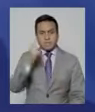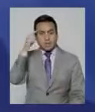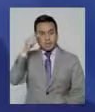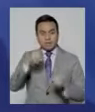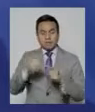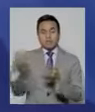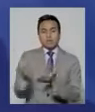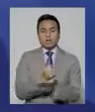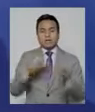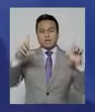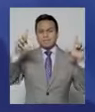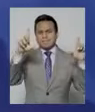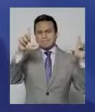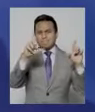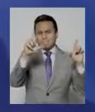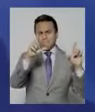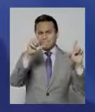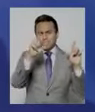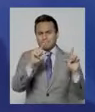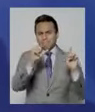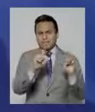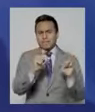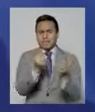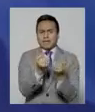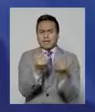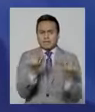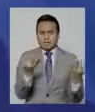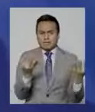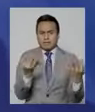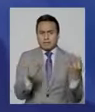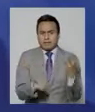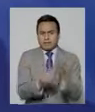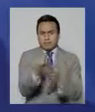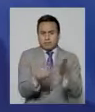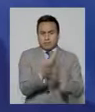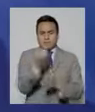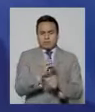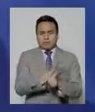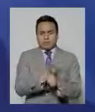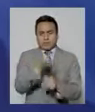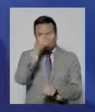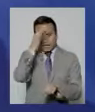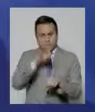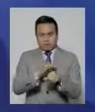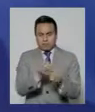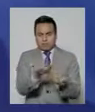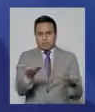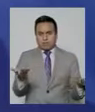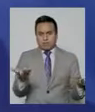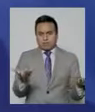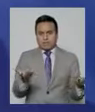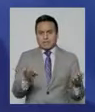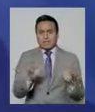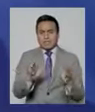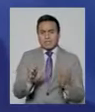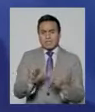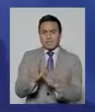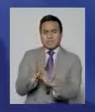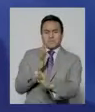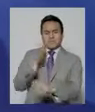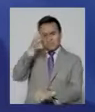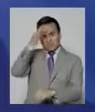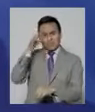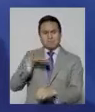lograr disminuir justamente la cantidad de nuevos contagiados y evitar, obviamente, el colapso de